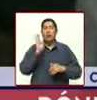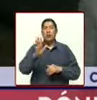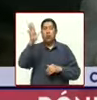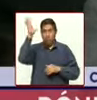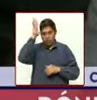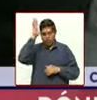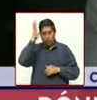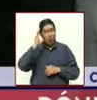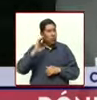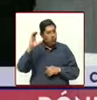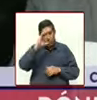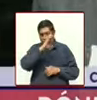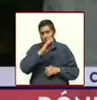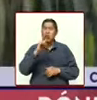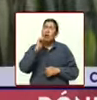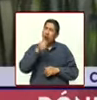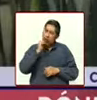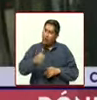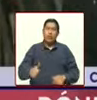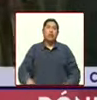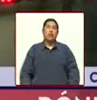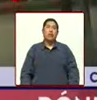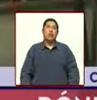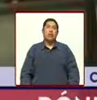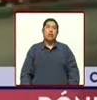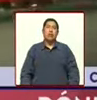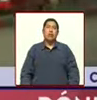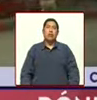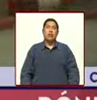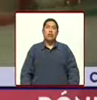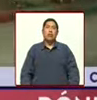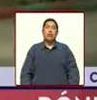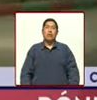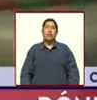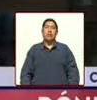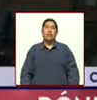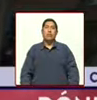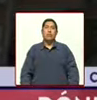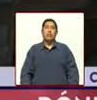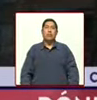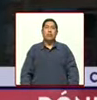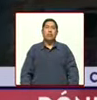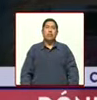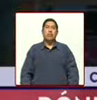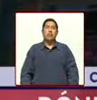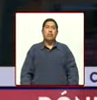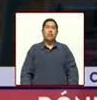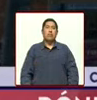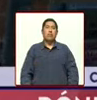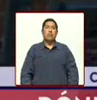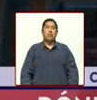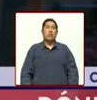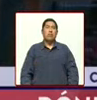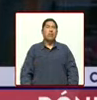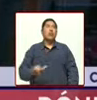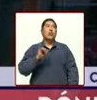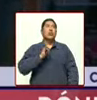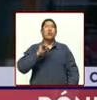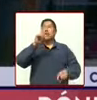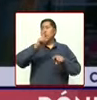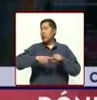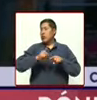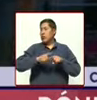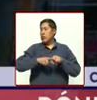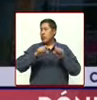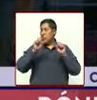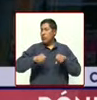lo busca día y noche. De día y noche trato de estar al pendiente en que